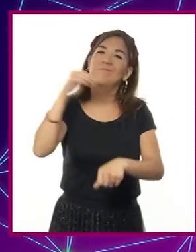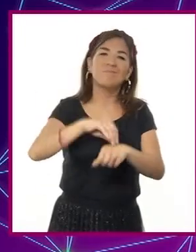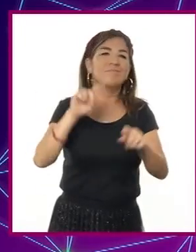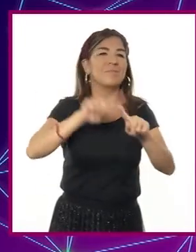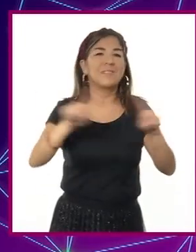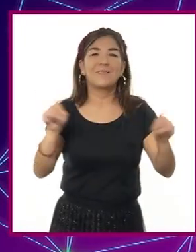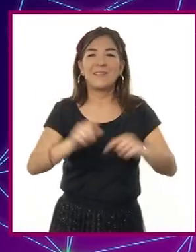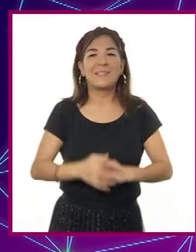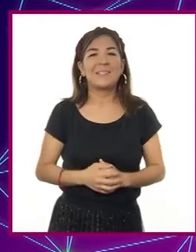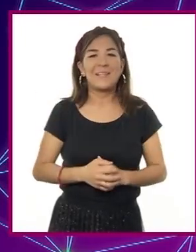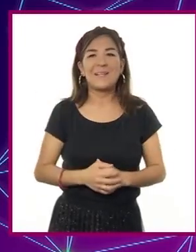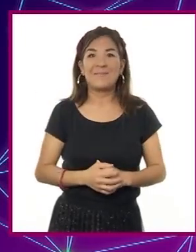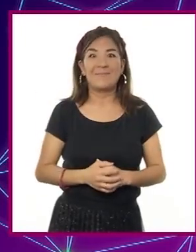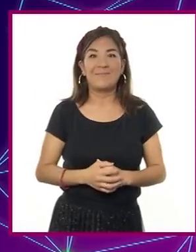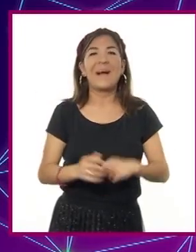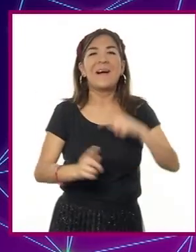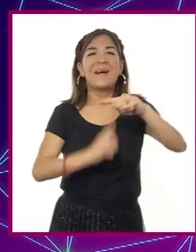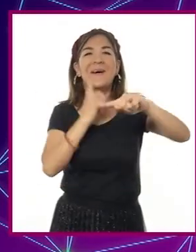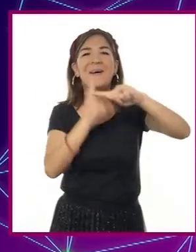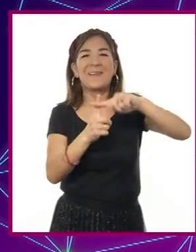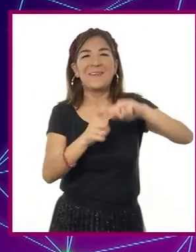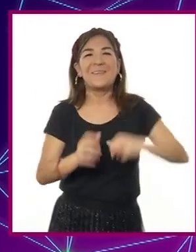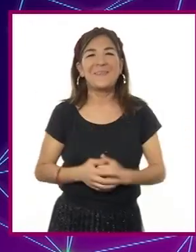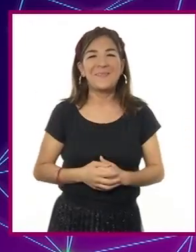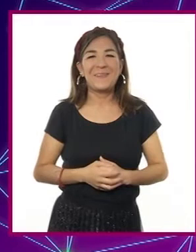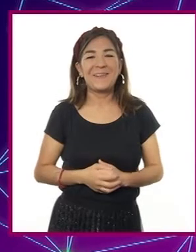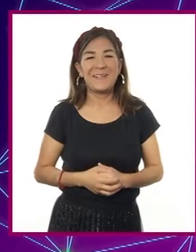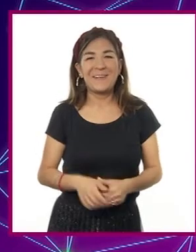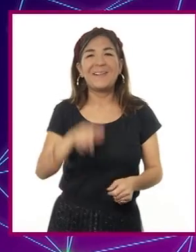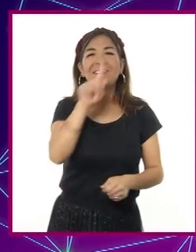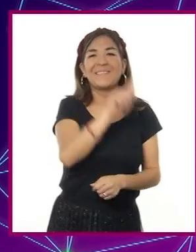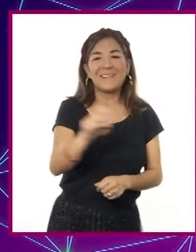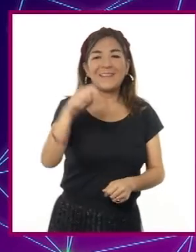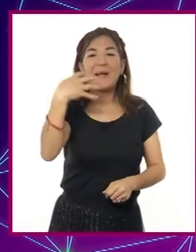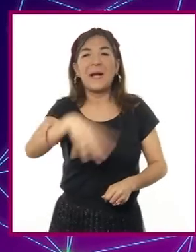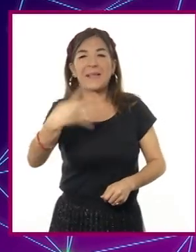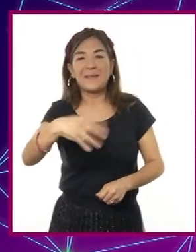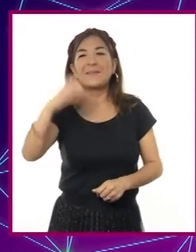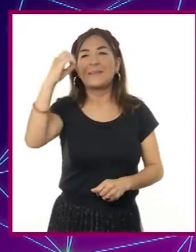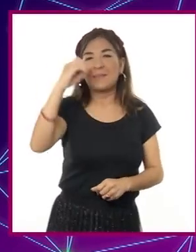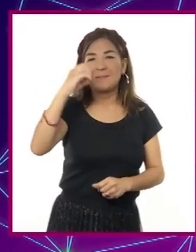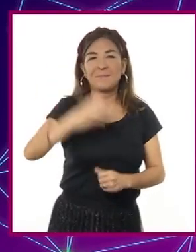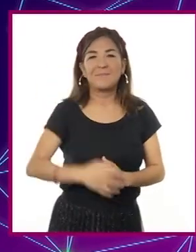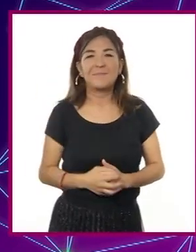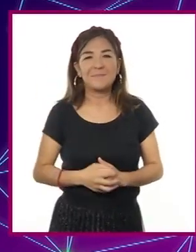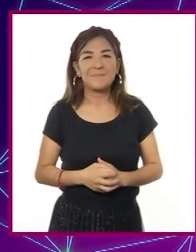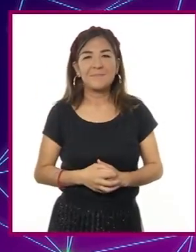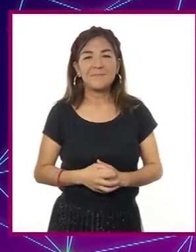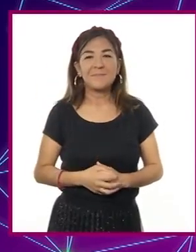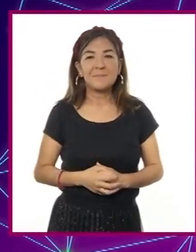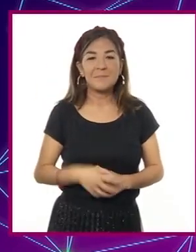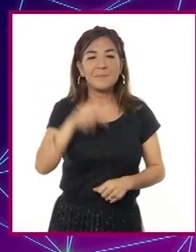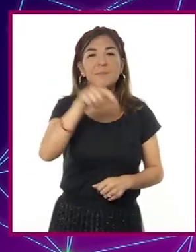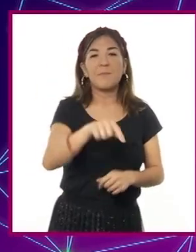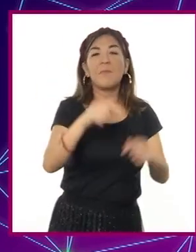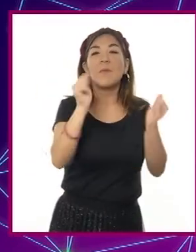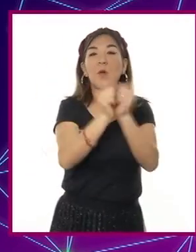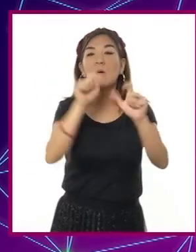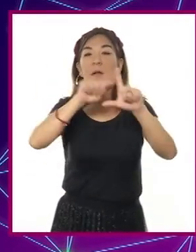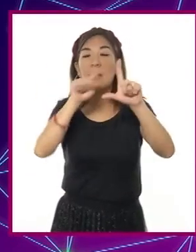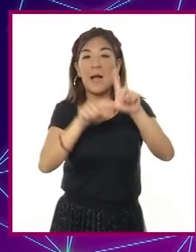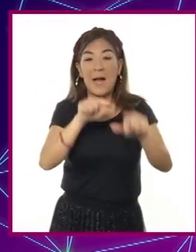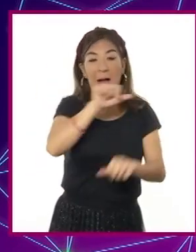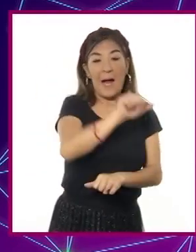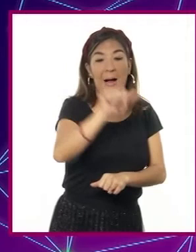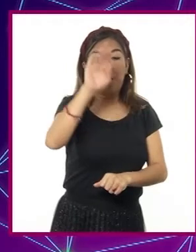Para ello, se suma alfa y beta, que es igual a 114 grados. Para el triángulo